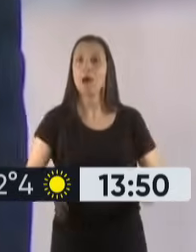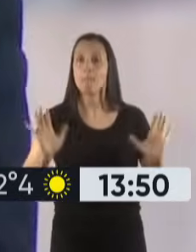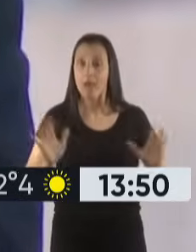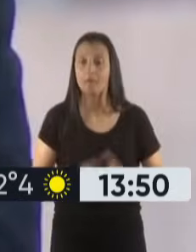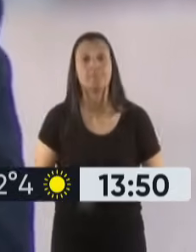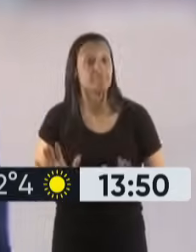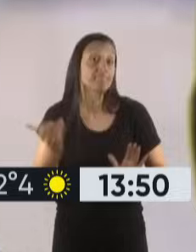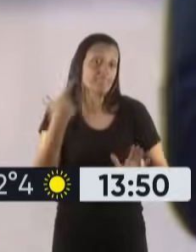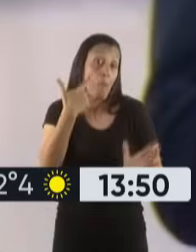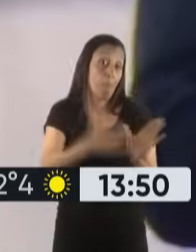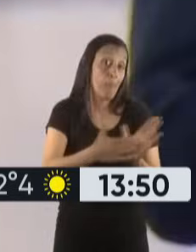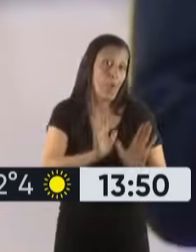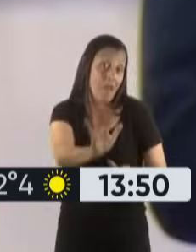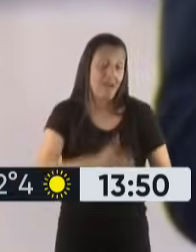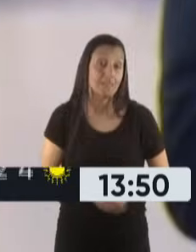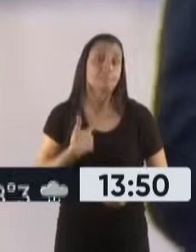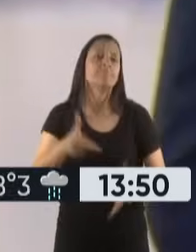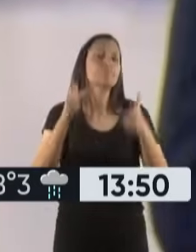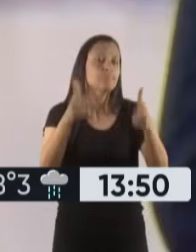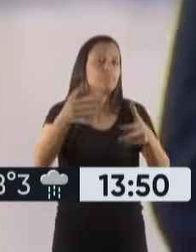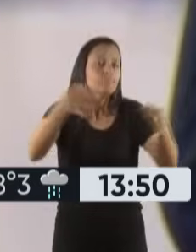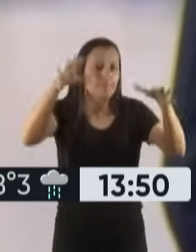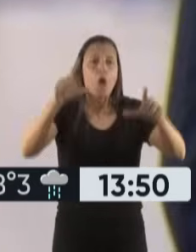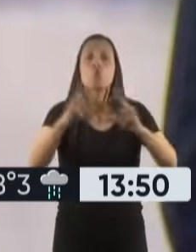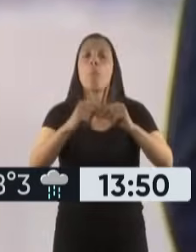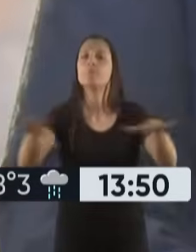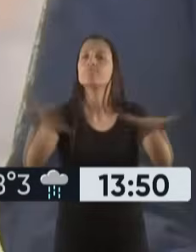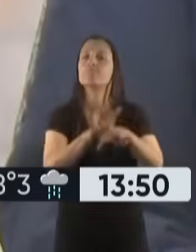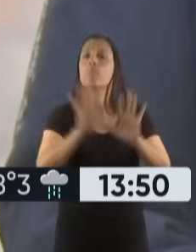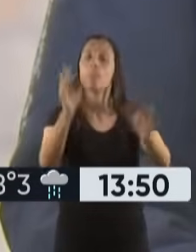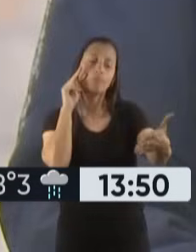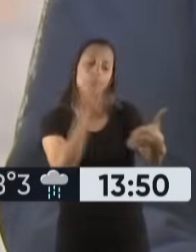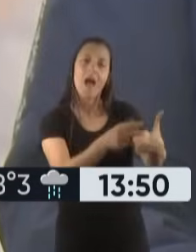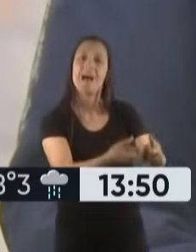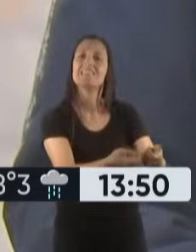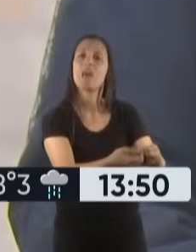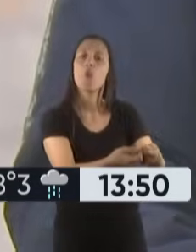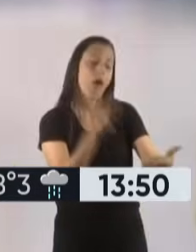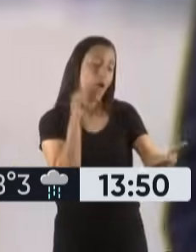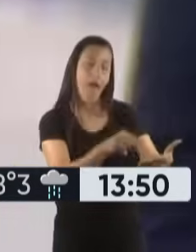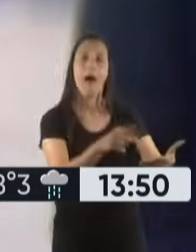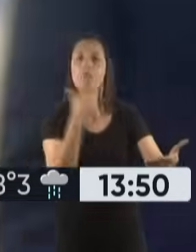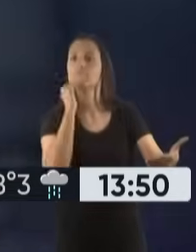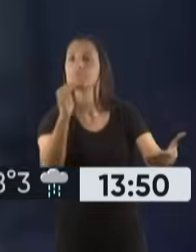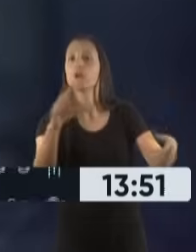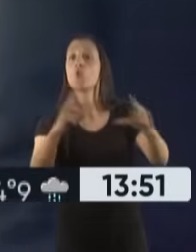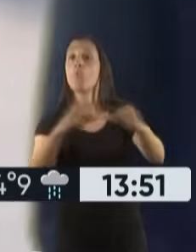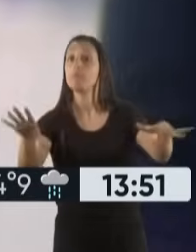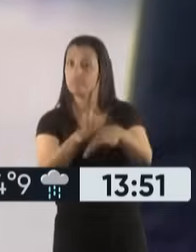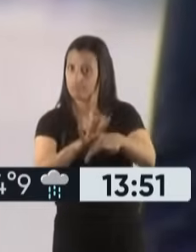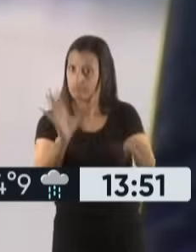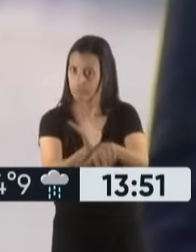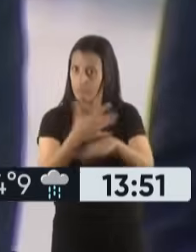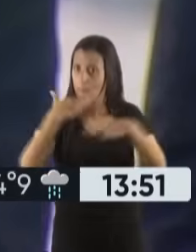Son datos que las doy con mucha precisión, por eso miro el celular, porque no quiero que nadie me desmienta. Porque hoy